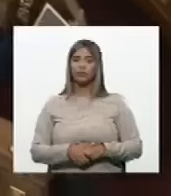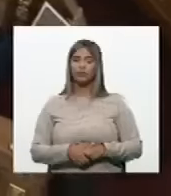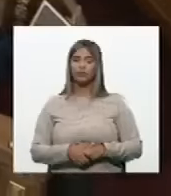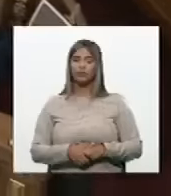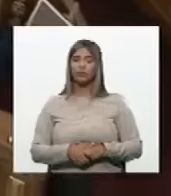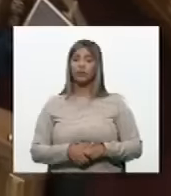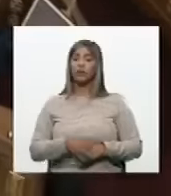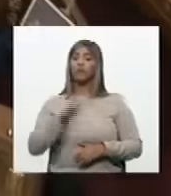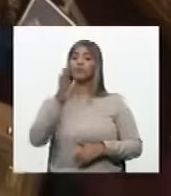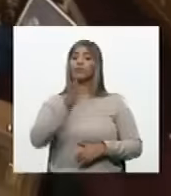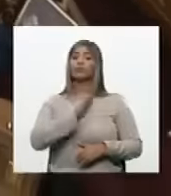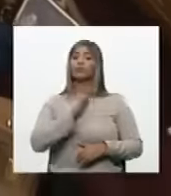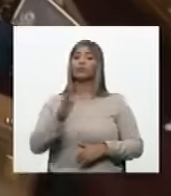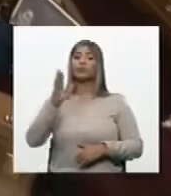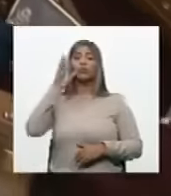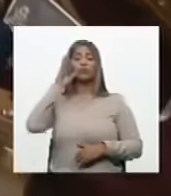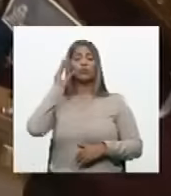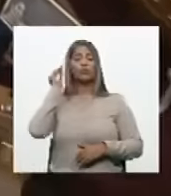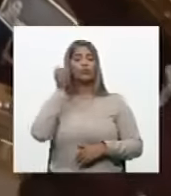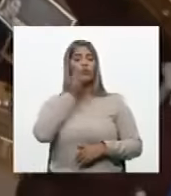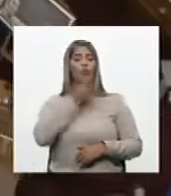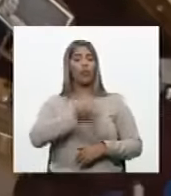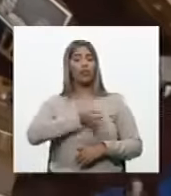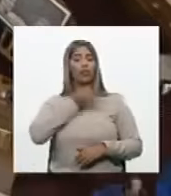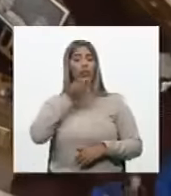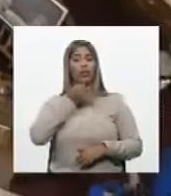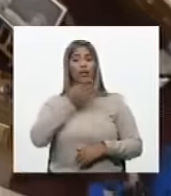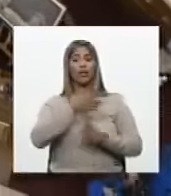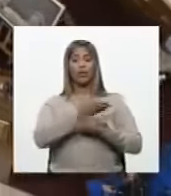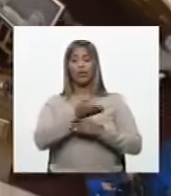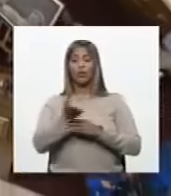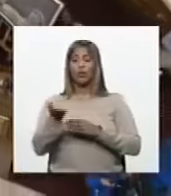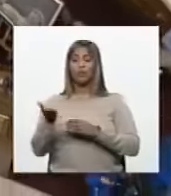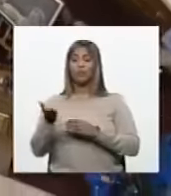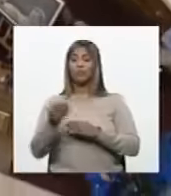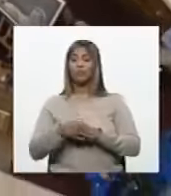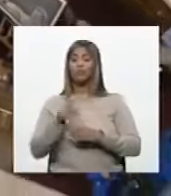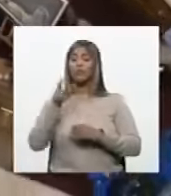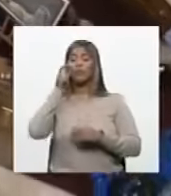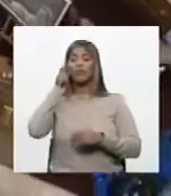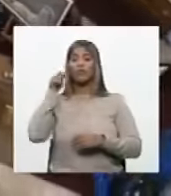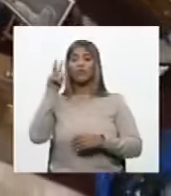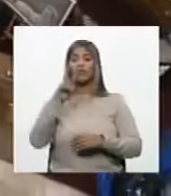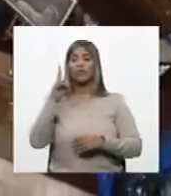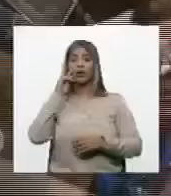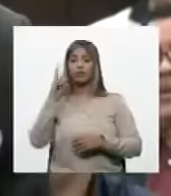Bendiciones de Dios, buenas tardes, plenaria, directiva, pueblo de Venezuela.